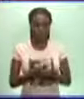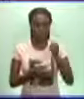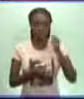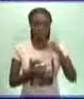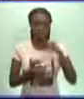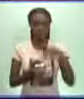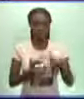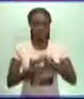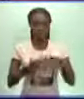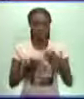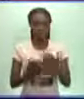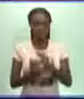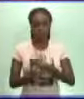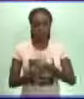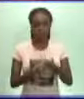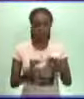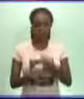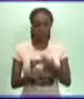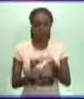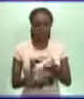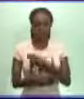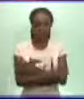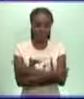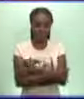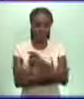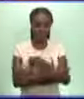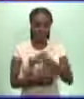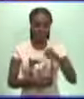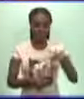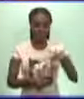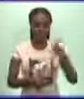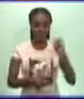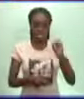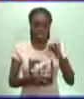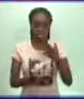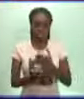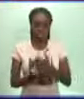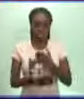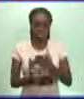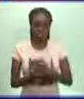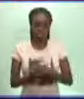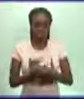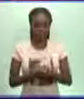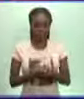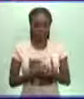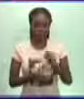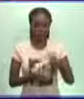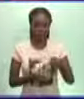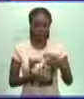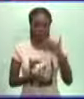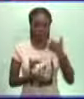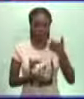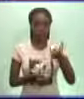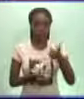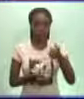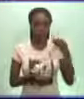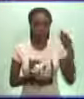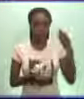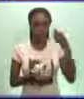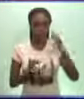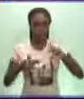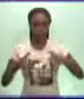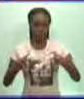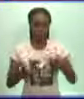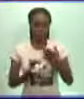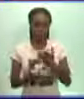por parte de sus profesores durante todo este curso escolar. Y esto les permitirá estar en mejores condiciones para cuando reinicien